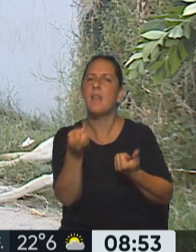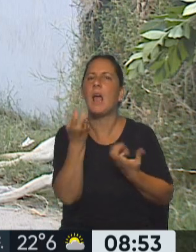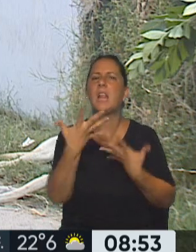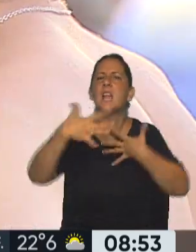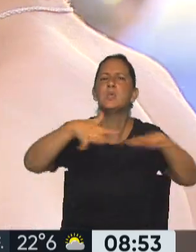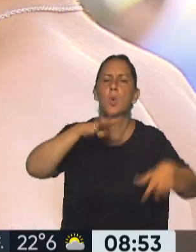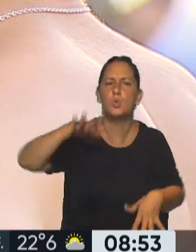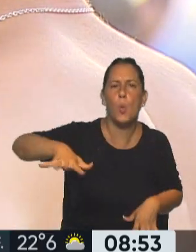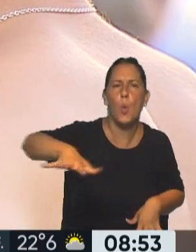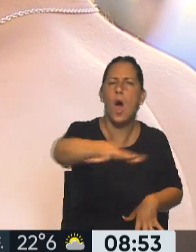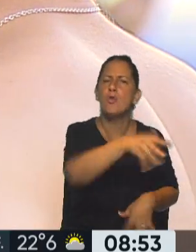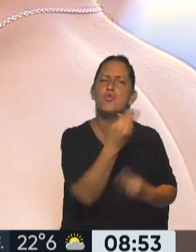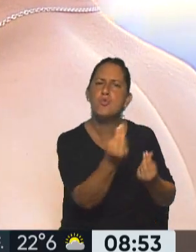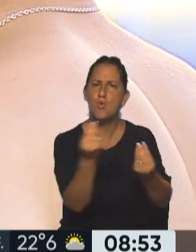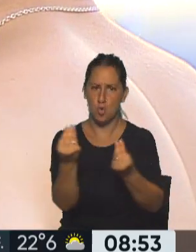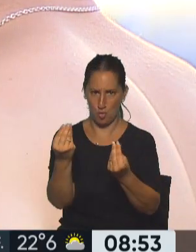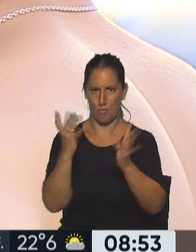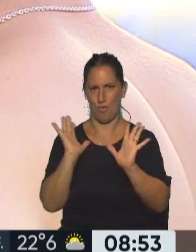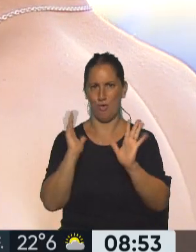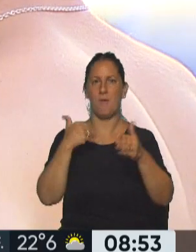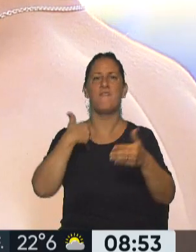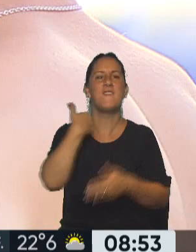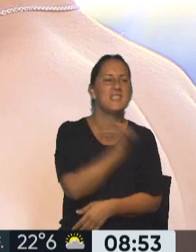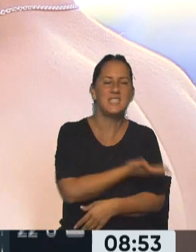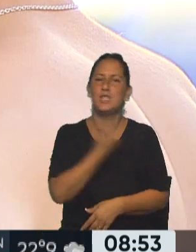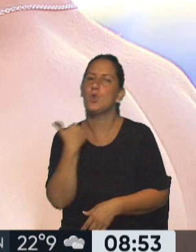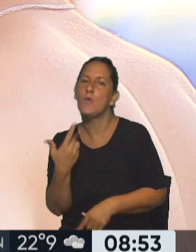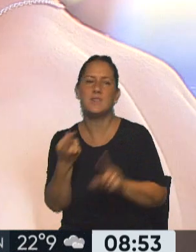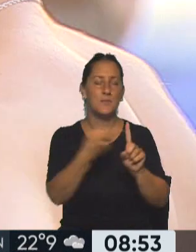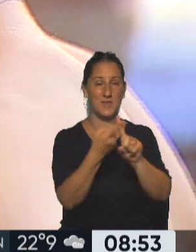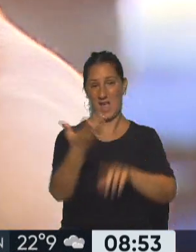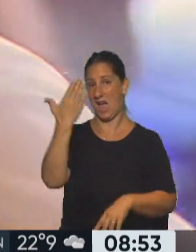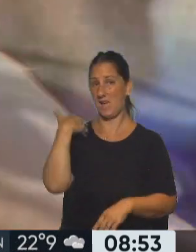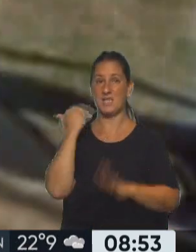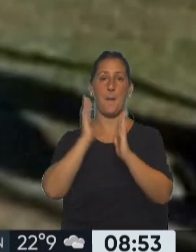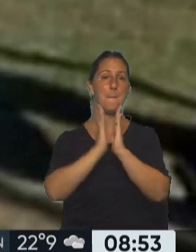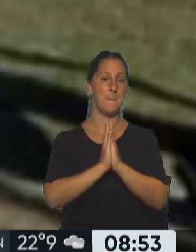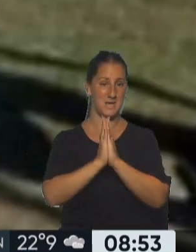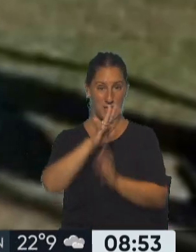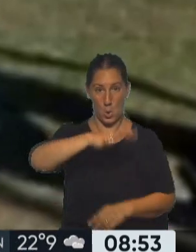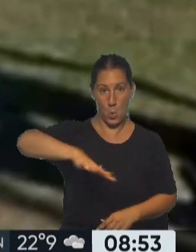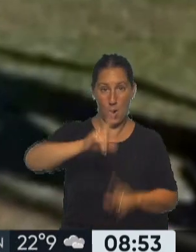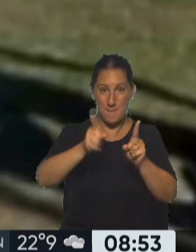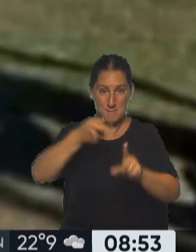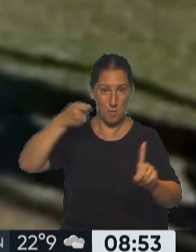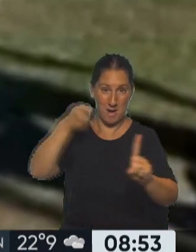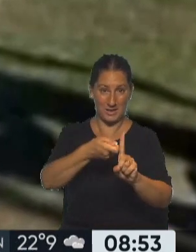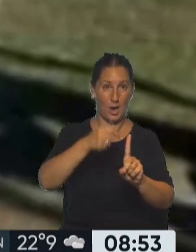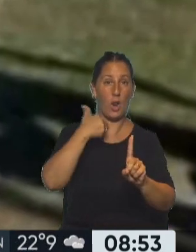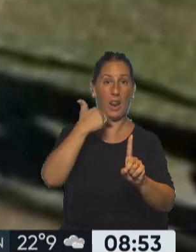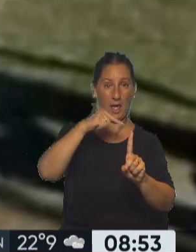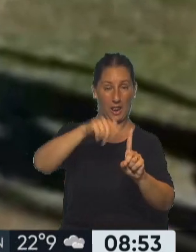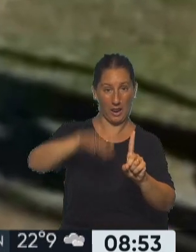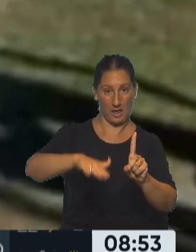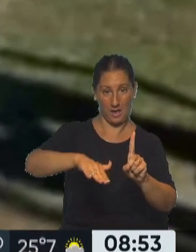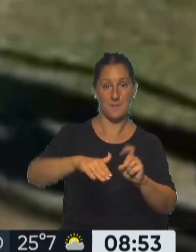en los barrios y nos permite acercarnos más a los vecinos. Ayer se hizo una misa en el lugar donde mataron al chiquito este y